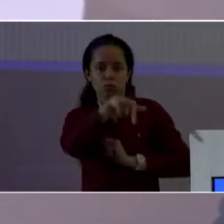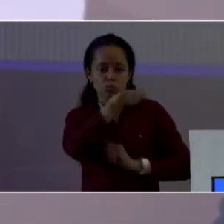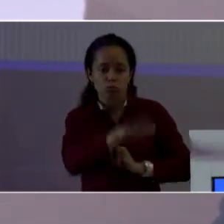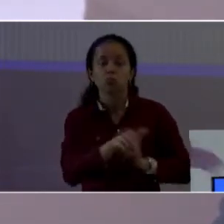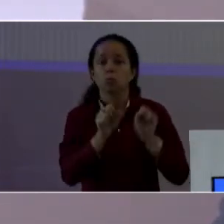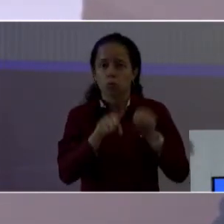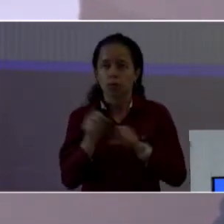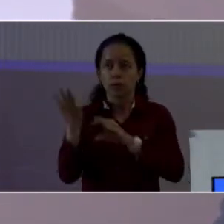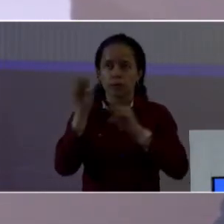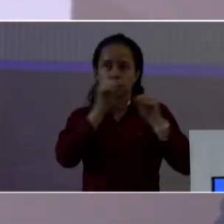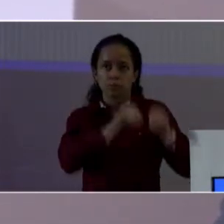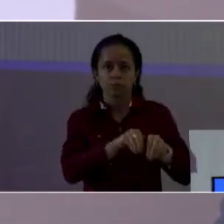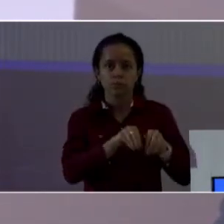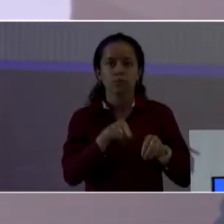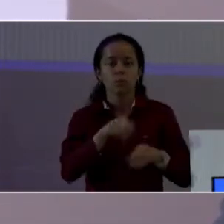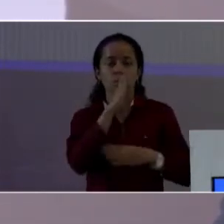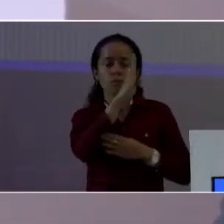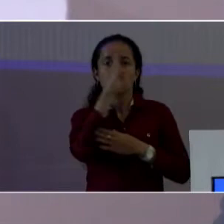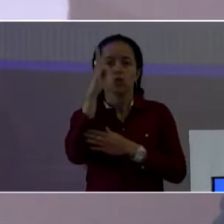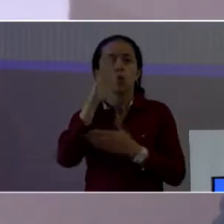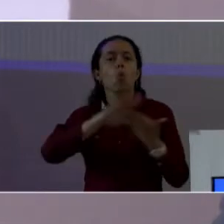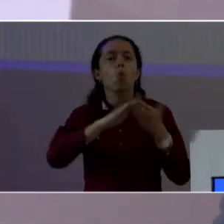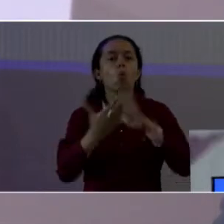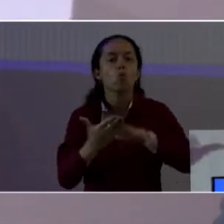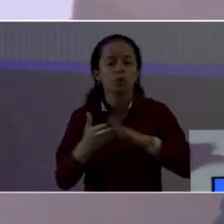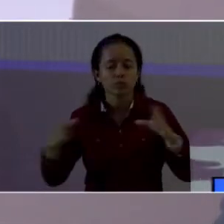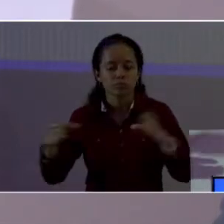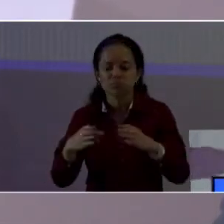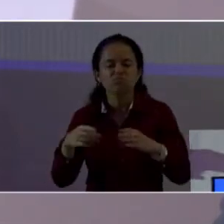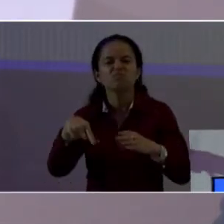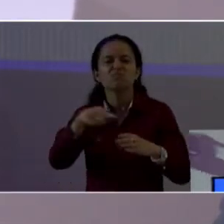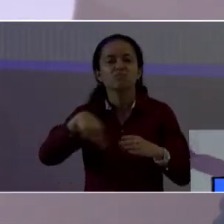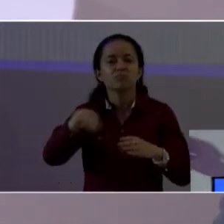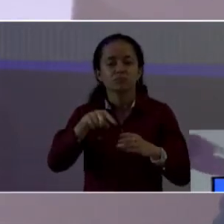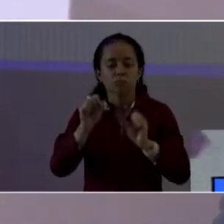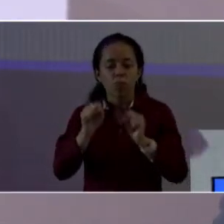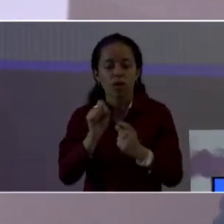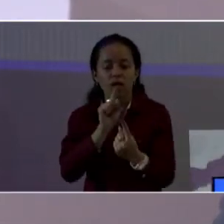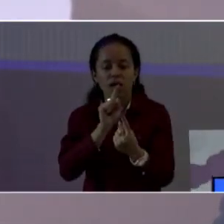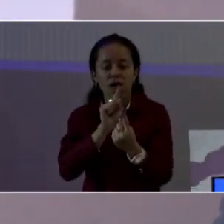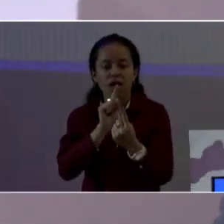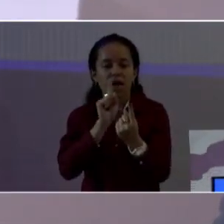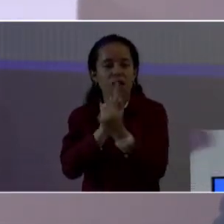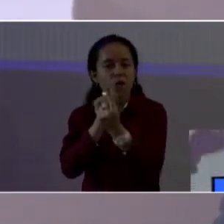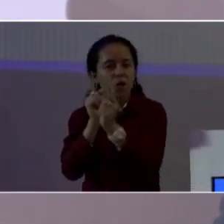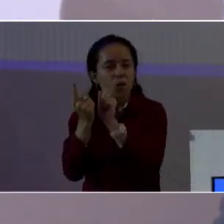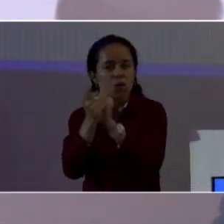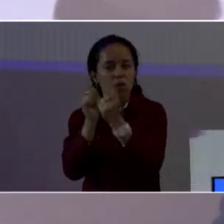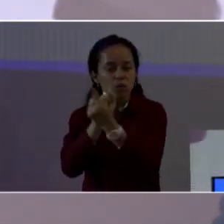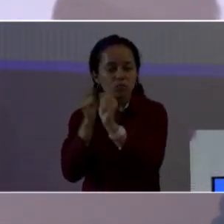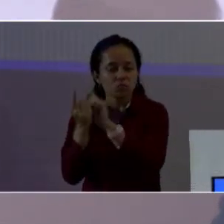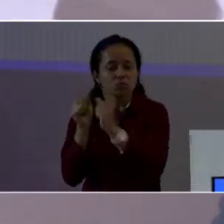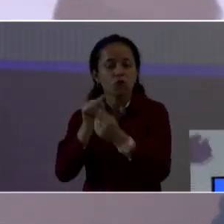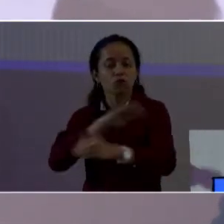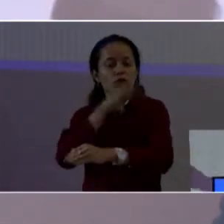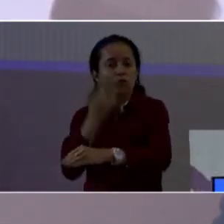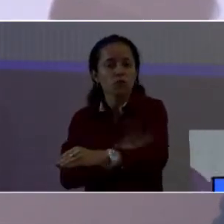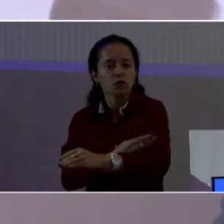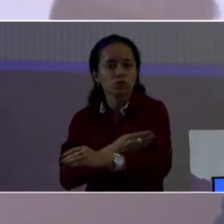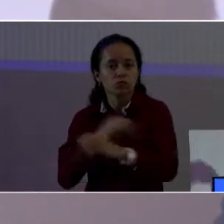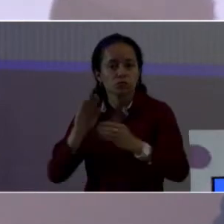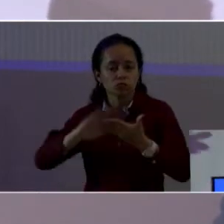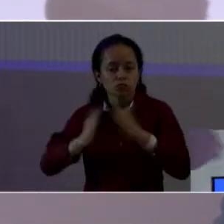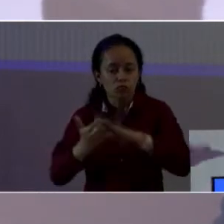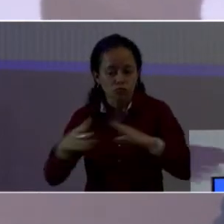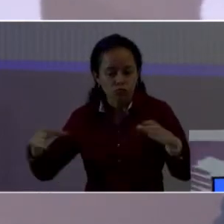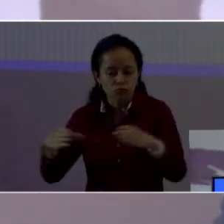a fortalecer bibliotecas comunitarias como espacios de encuentro y de fortalecimiento comunitario al menos